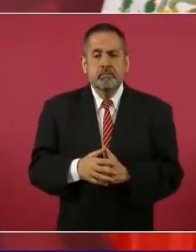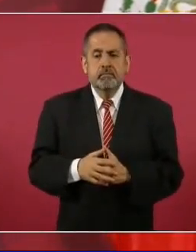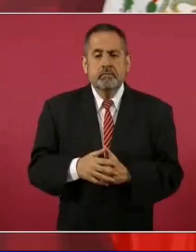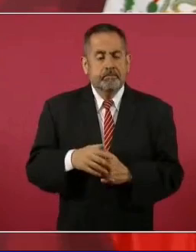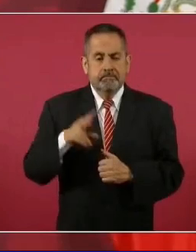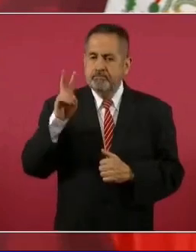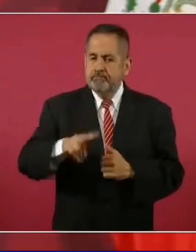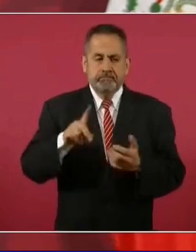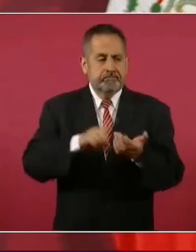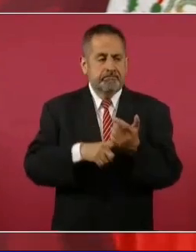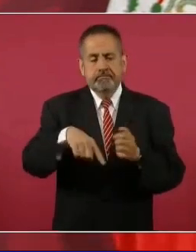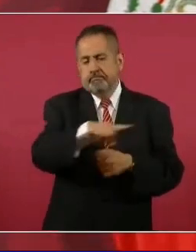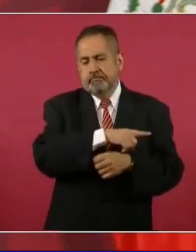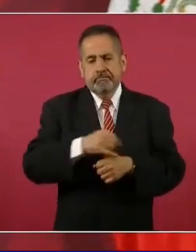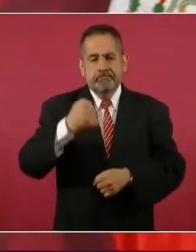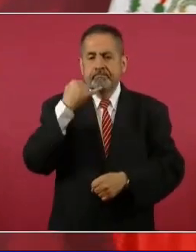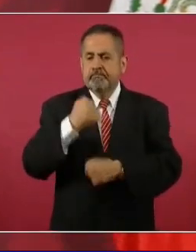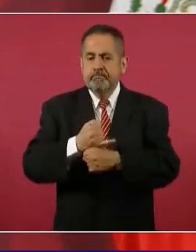gran injusticia,